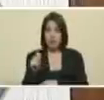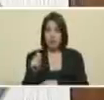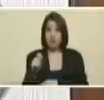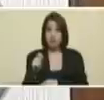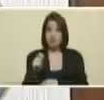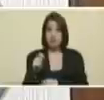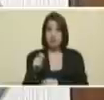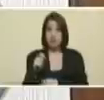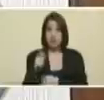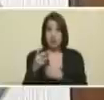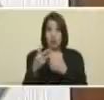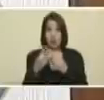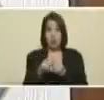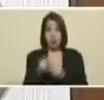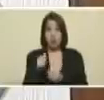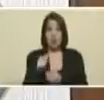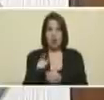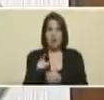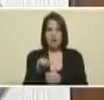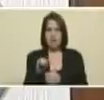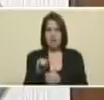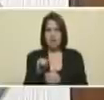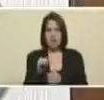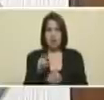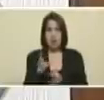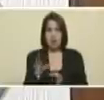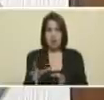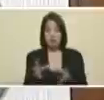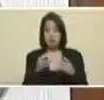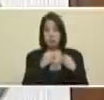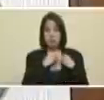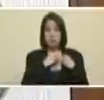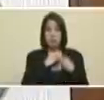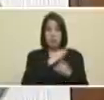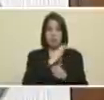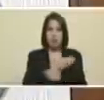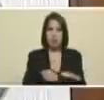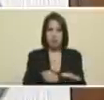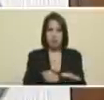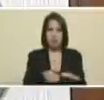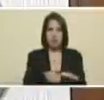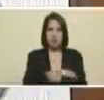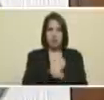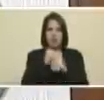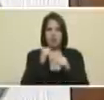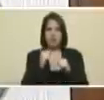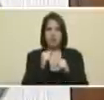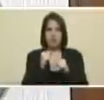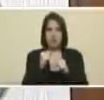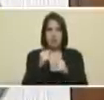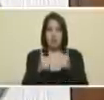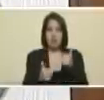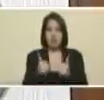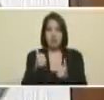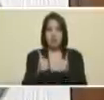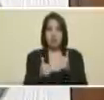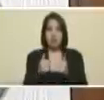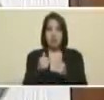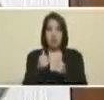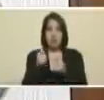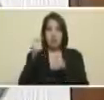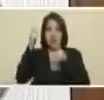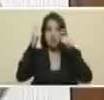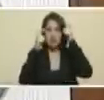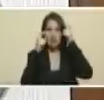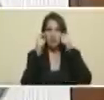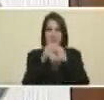Alí, asumieron con pasión, con fuerza, la candidatura del comandante Hugo Chávez.